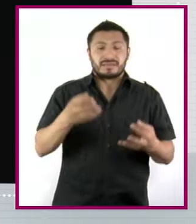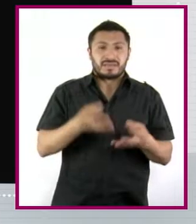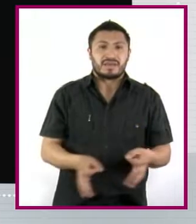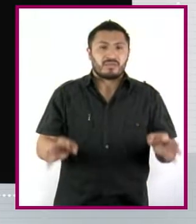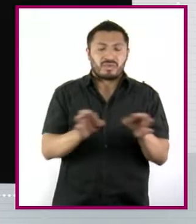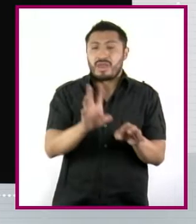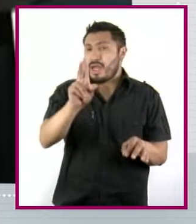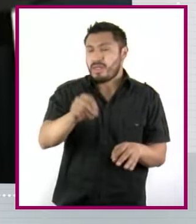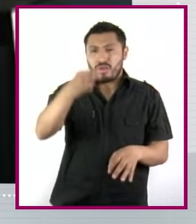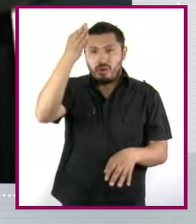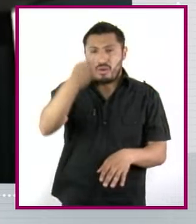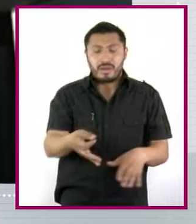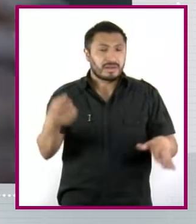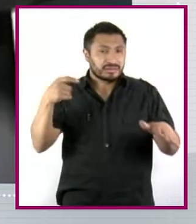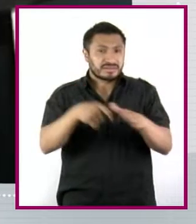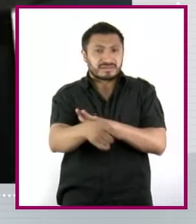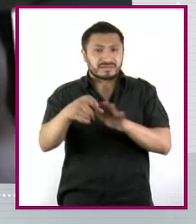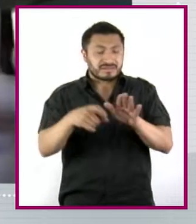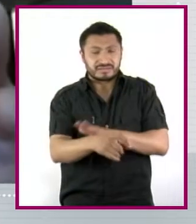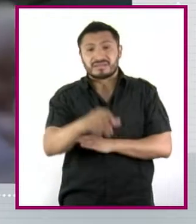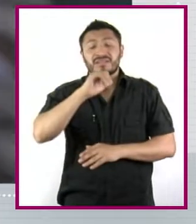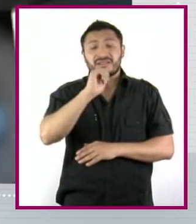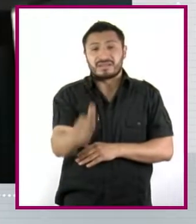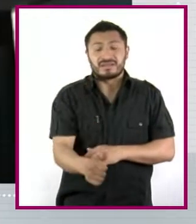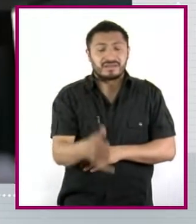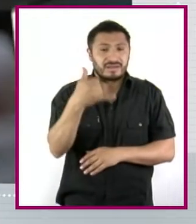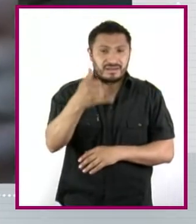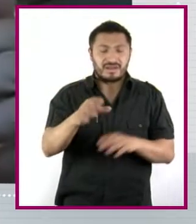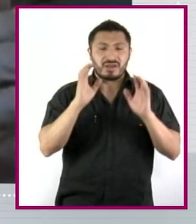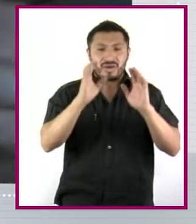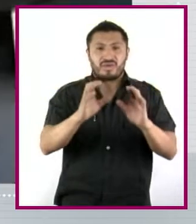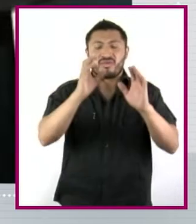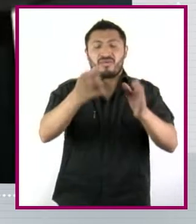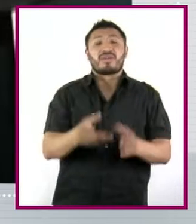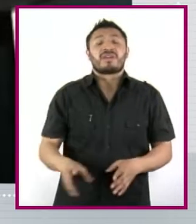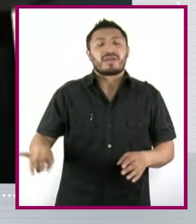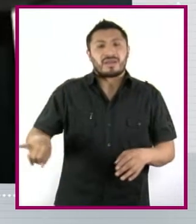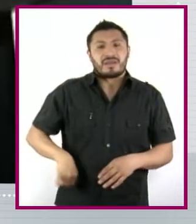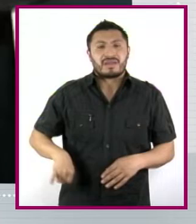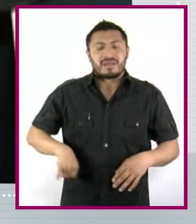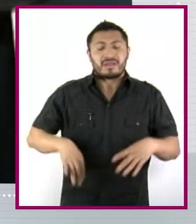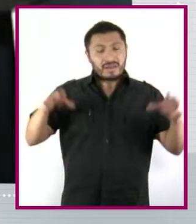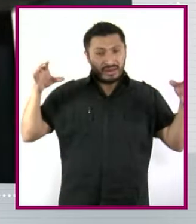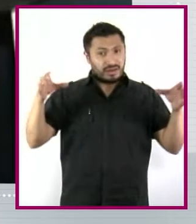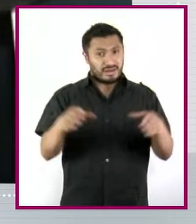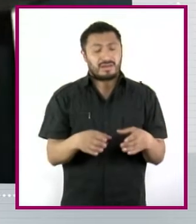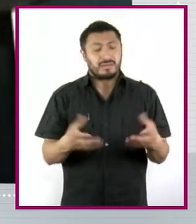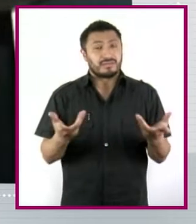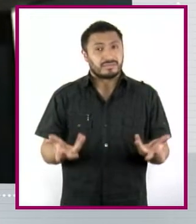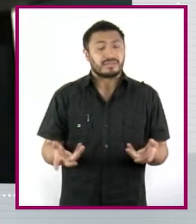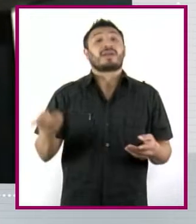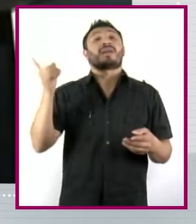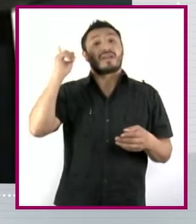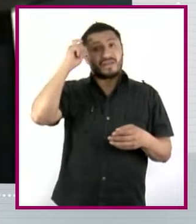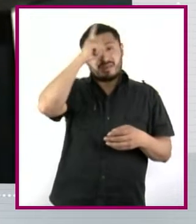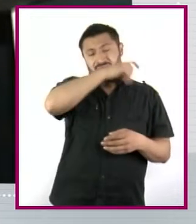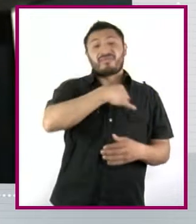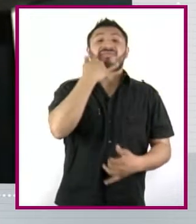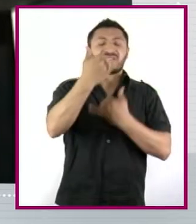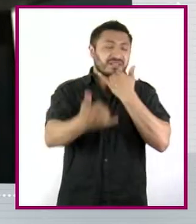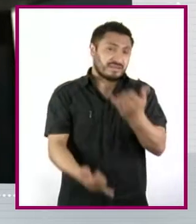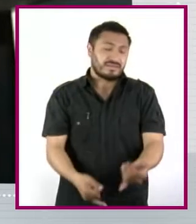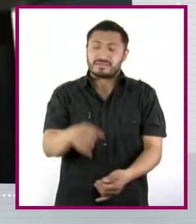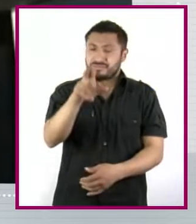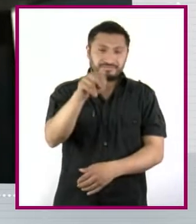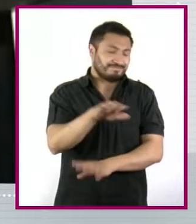mientras preserven ante todo el interés comunitario, es muy difícil que se equivoquen,